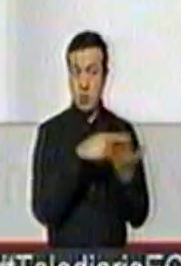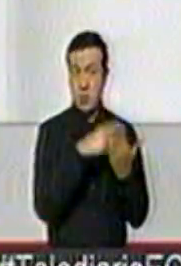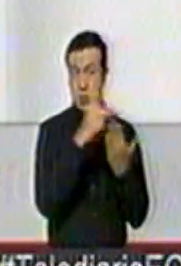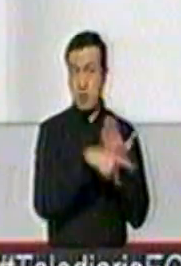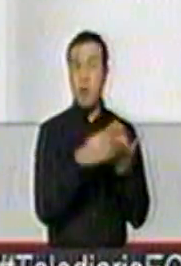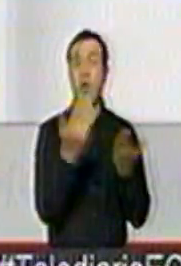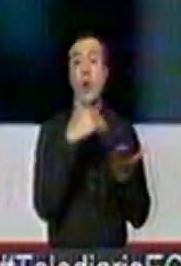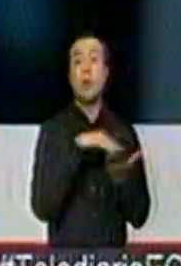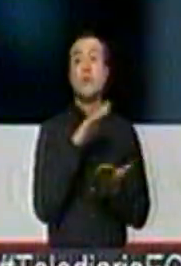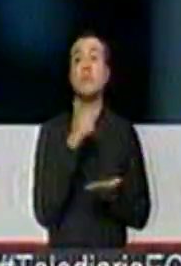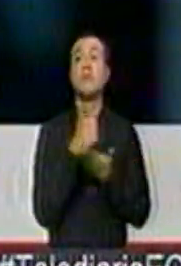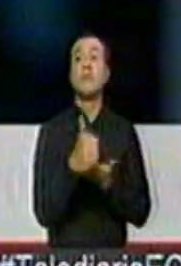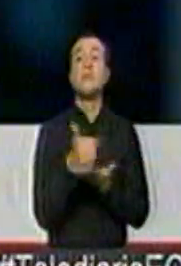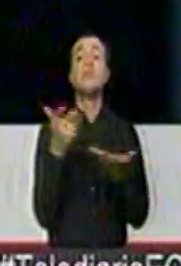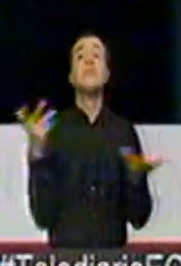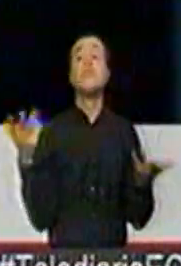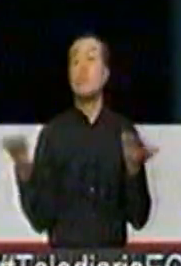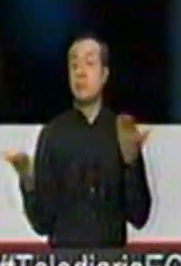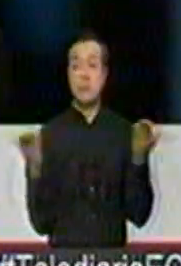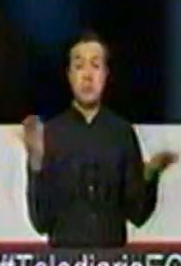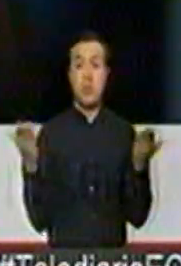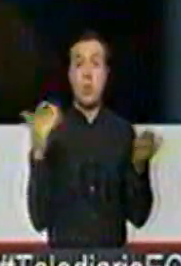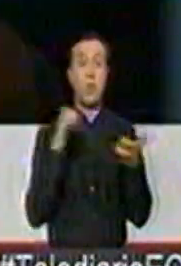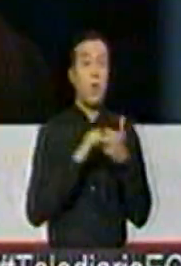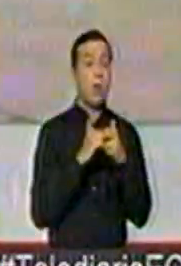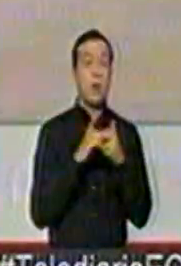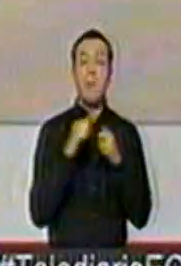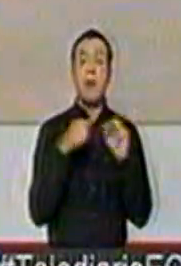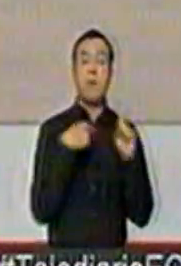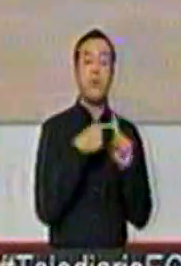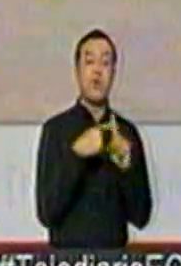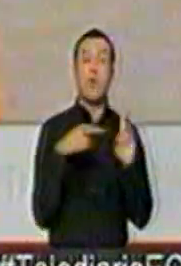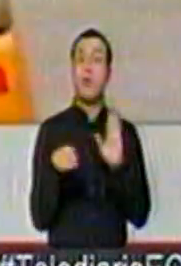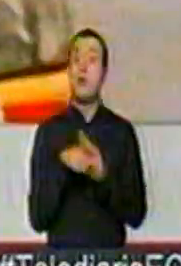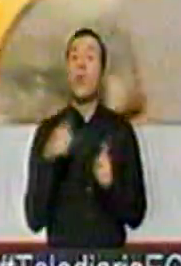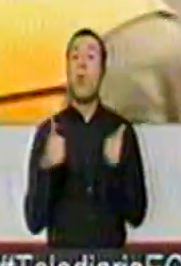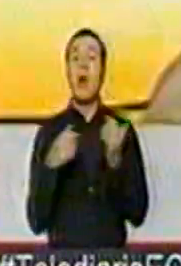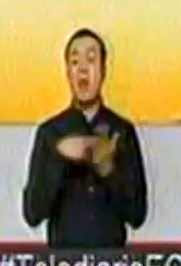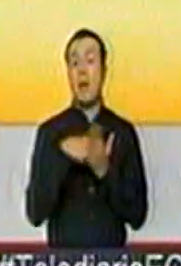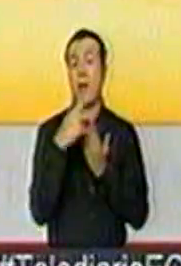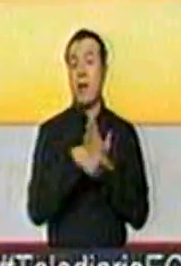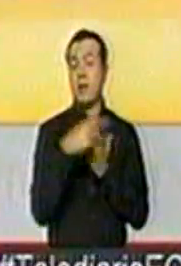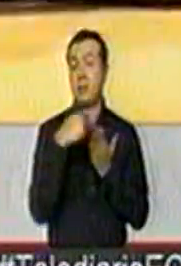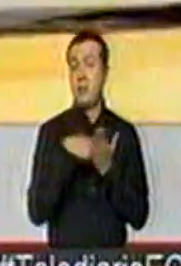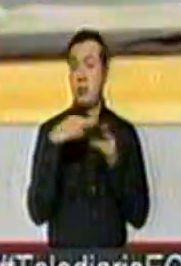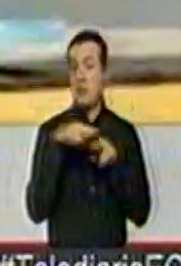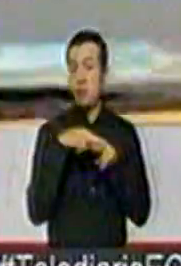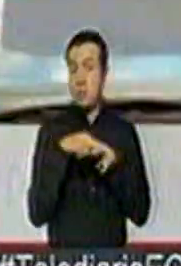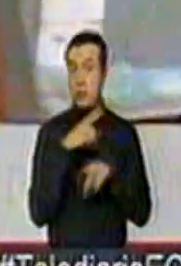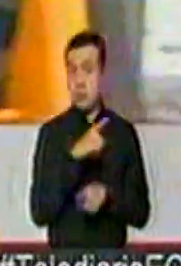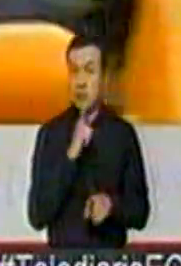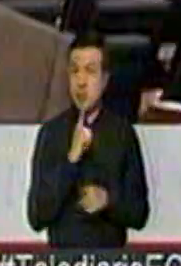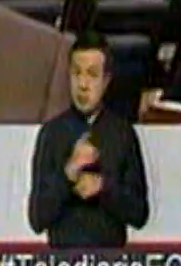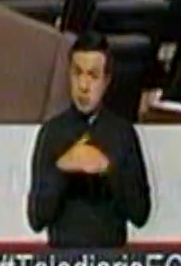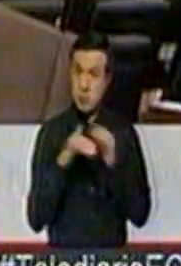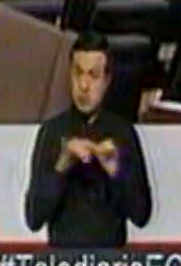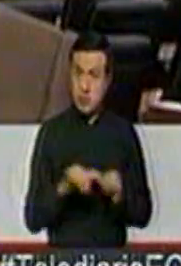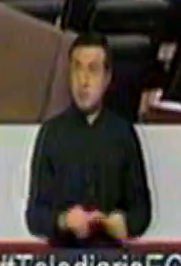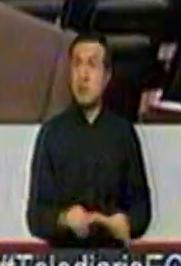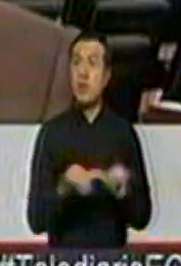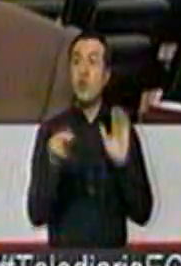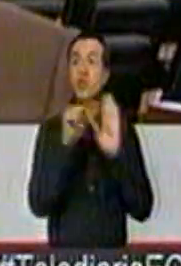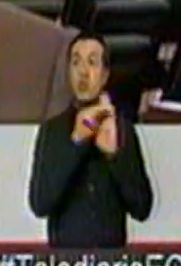revisar sus beneficios versus las posibles afectaciones que generen al transporte público para definir su continuidad. Las